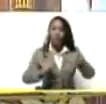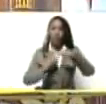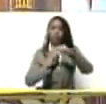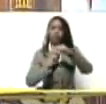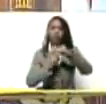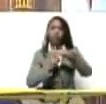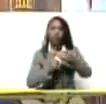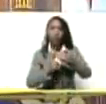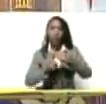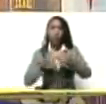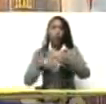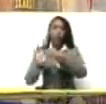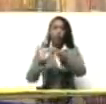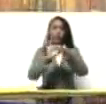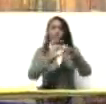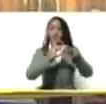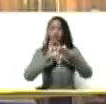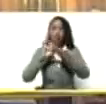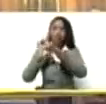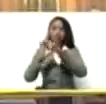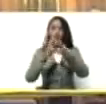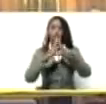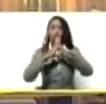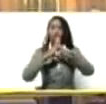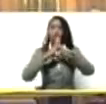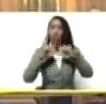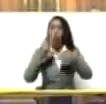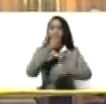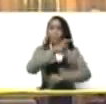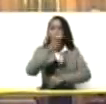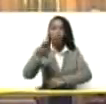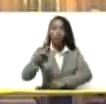y ya está jason guzmán gobernador de mérida